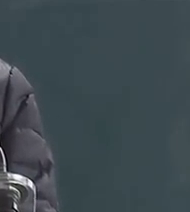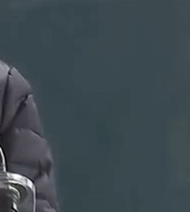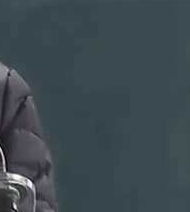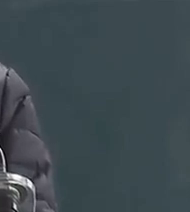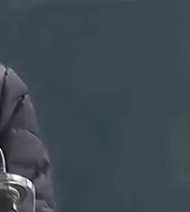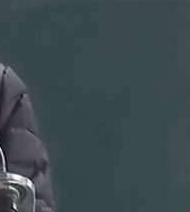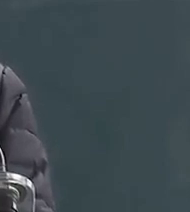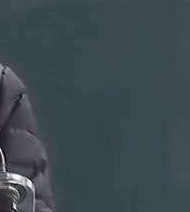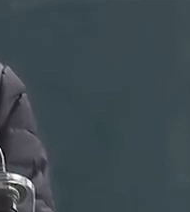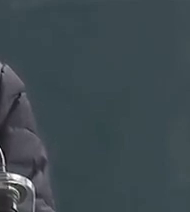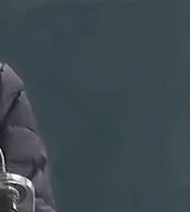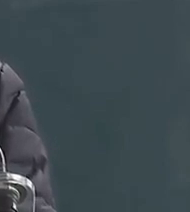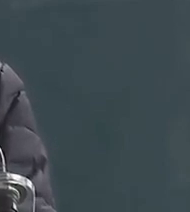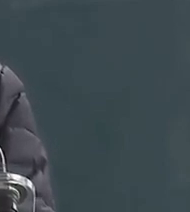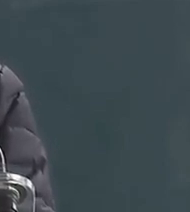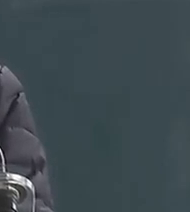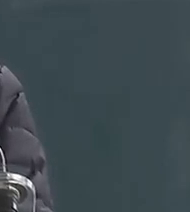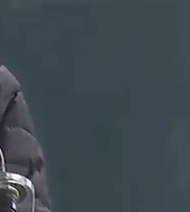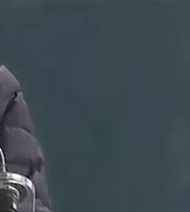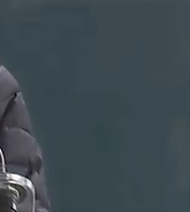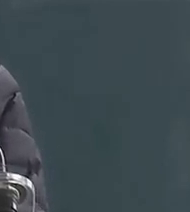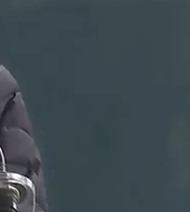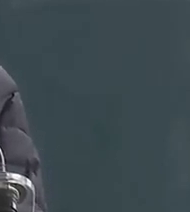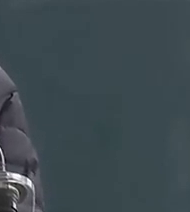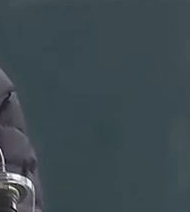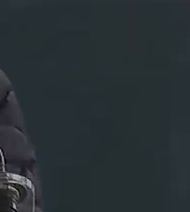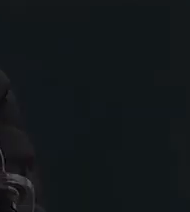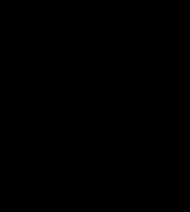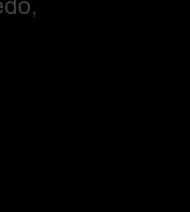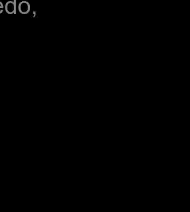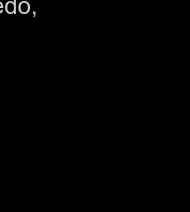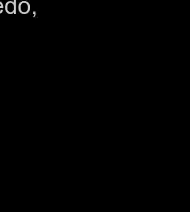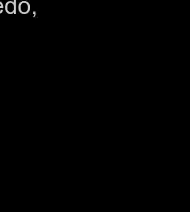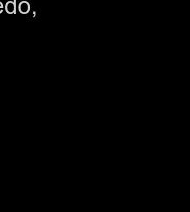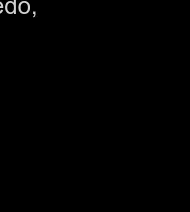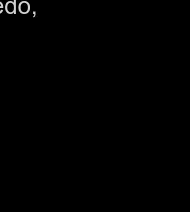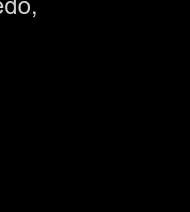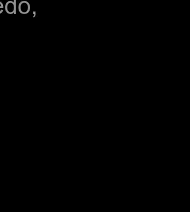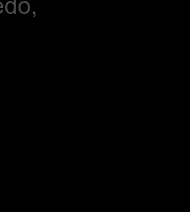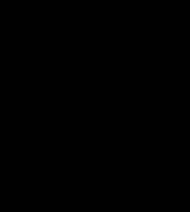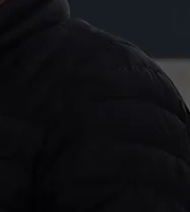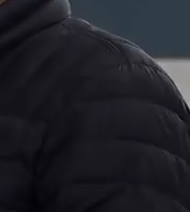Sencillamente vamos a que haya piso parejo,